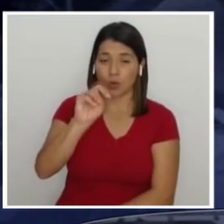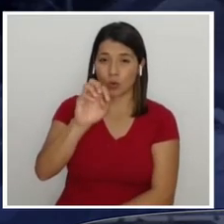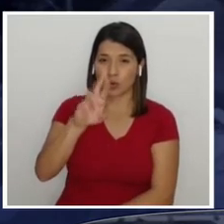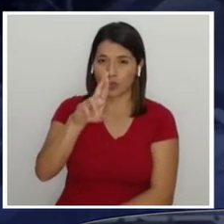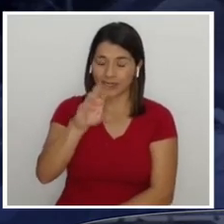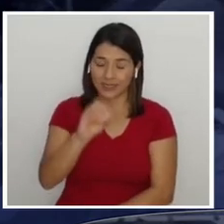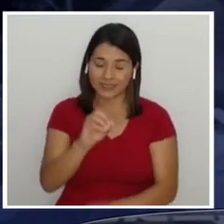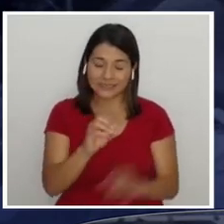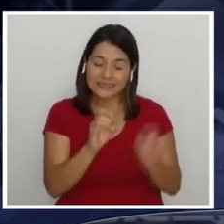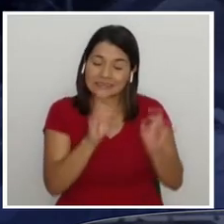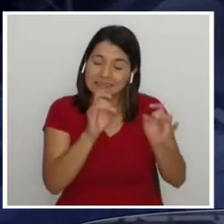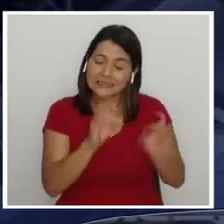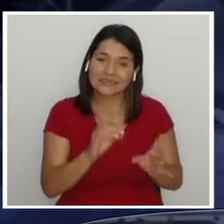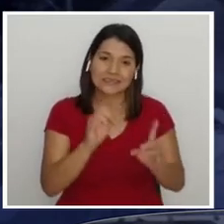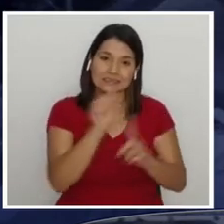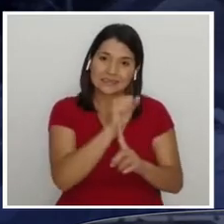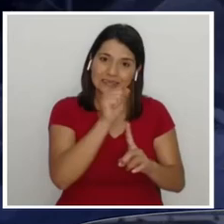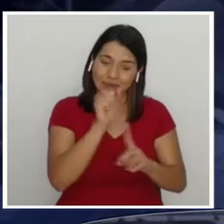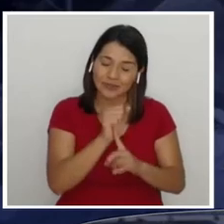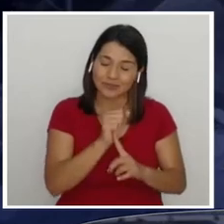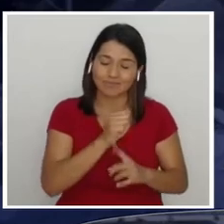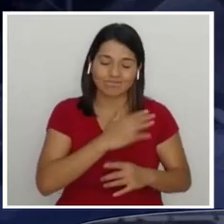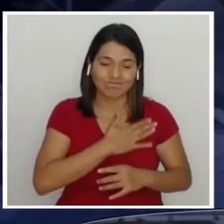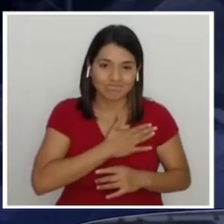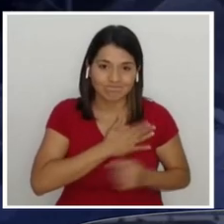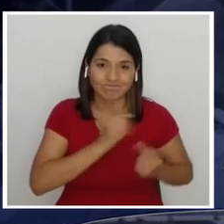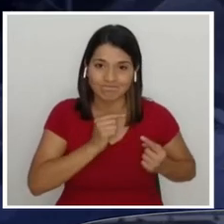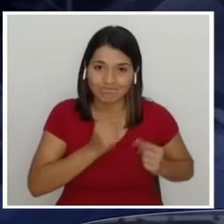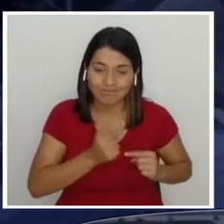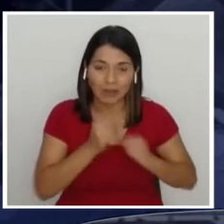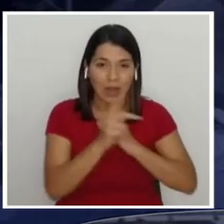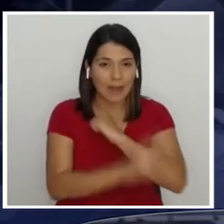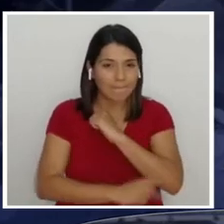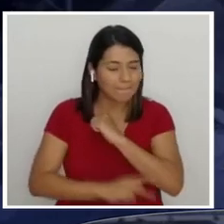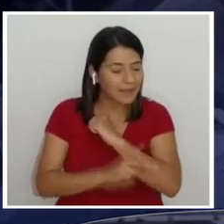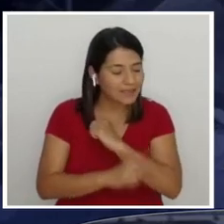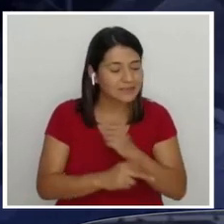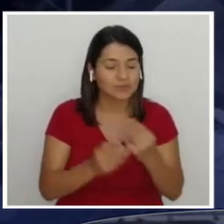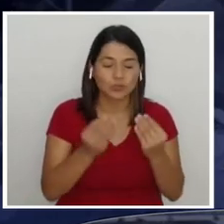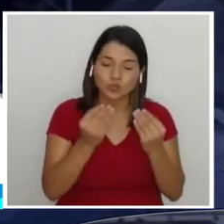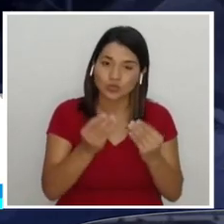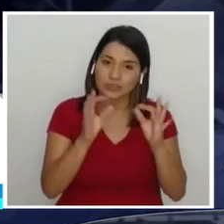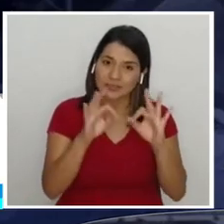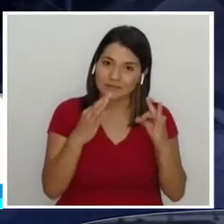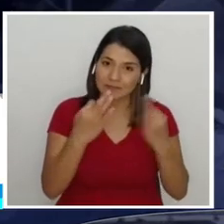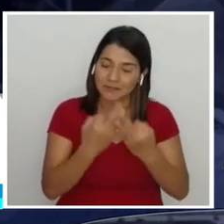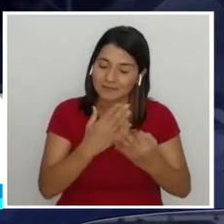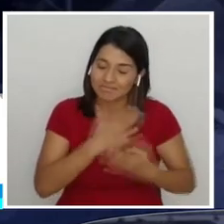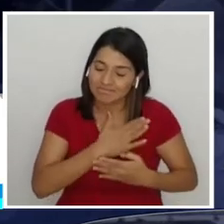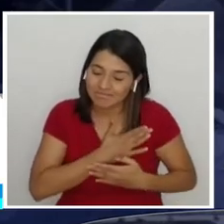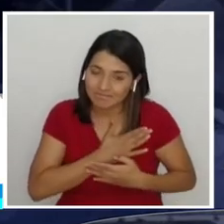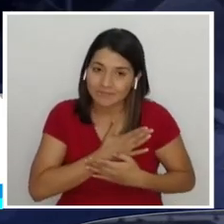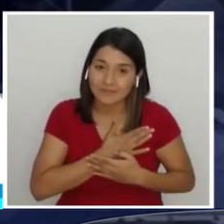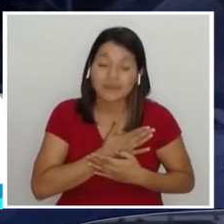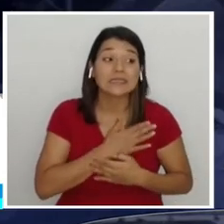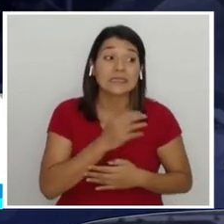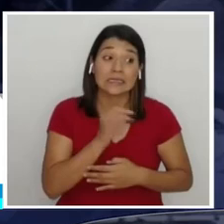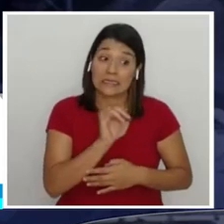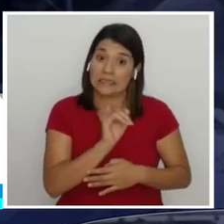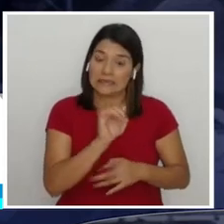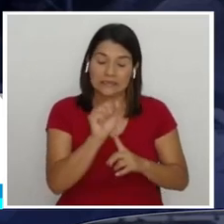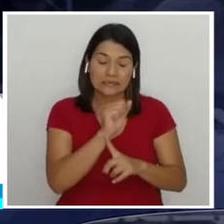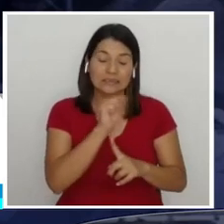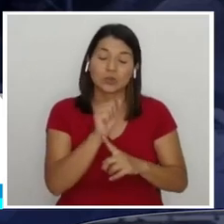país, ¿verdad? Que enluta a muchísimas familias en un momento determinado. Efectivamente, una situación difícil de